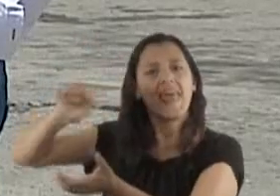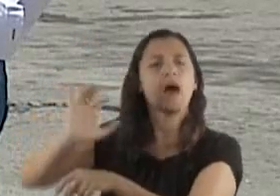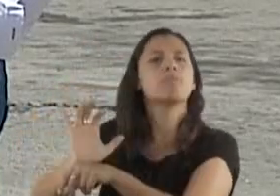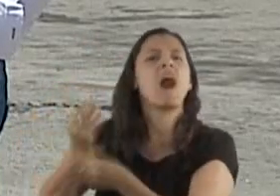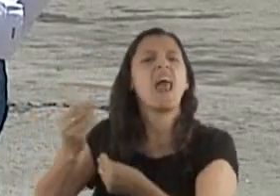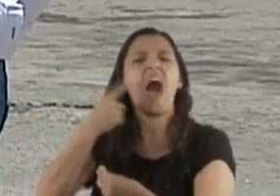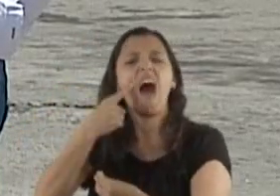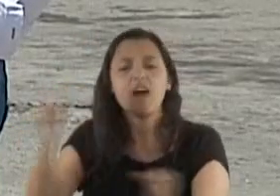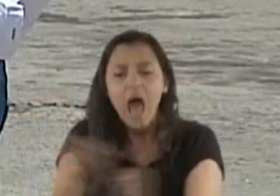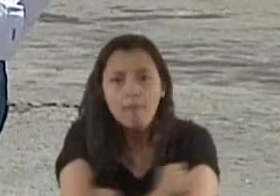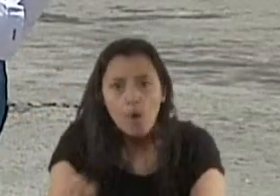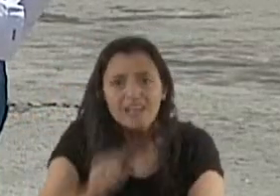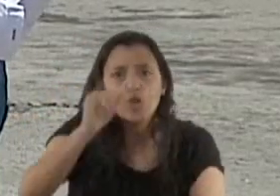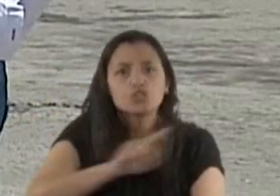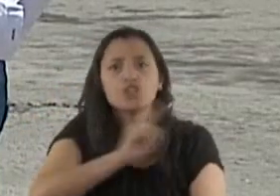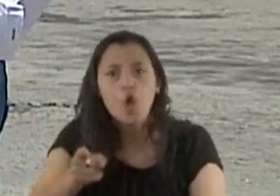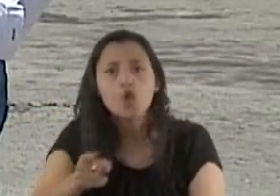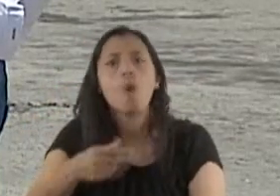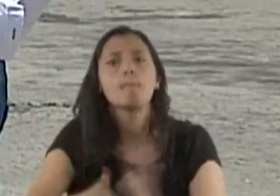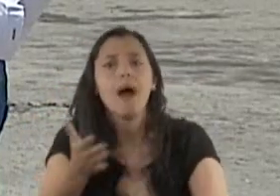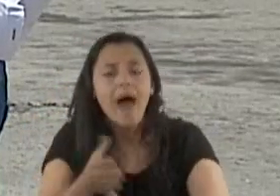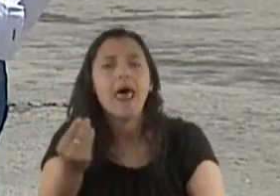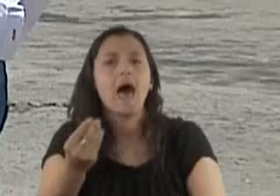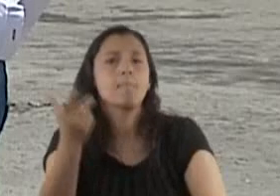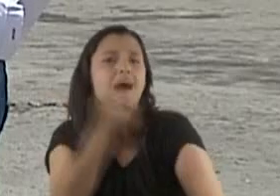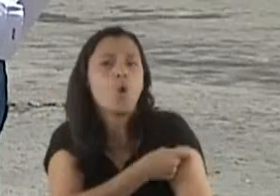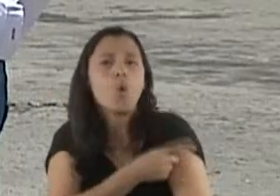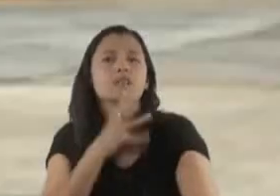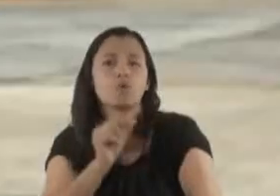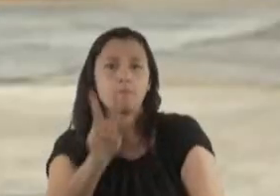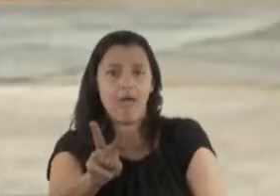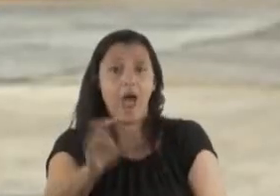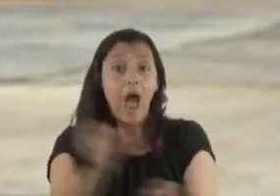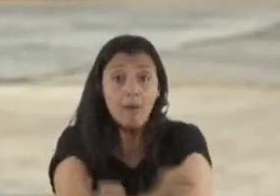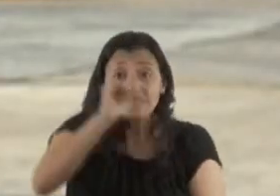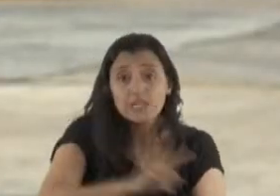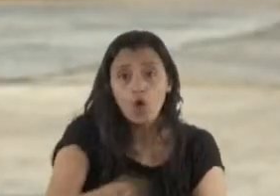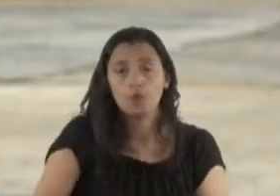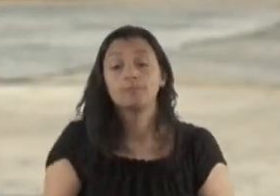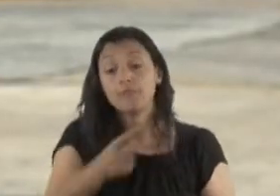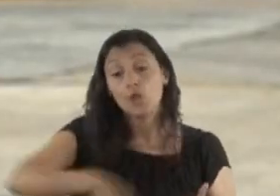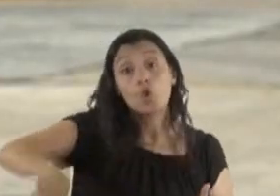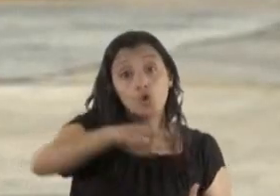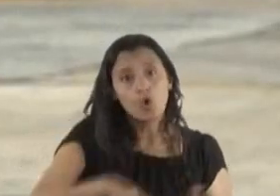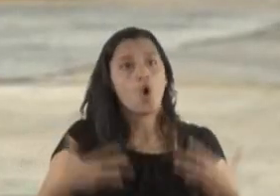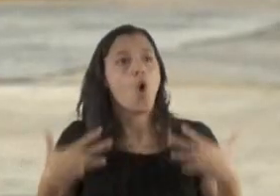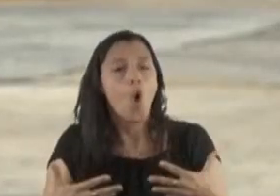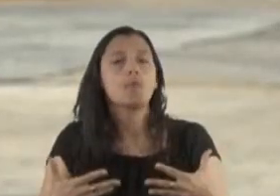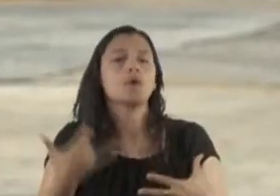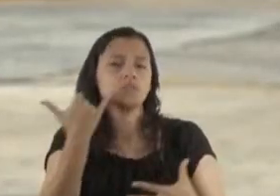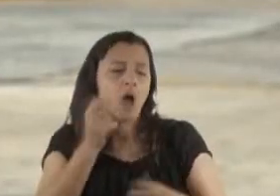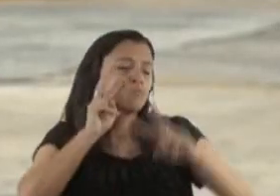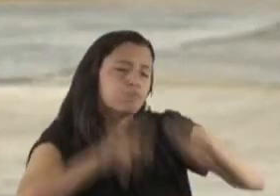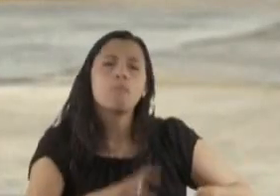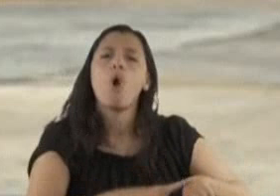definitiva la aprobación de los meses para la cuna de sputnik vez gracias nosotros estamos por supuesto siguiendo desde que estaban realizándose